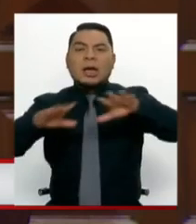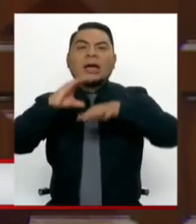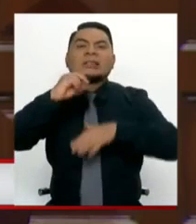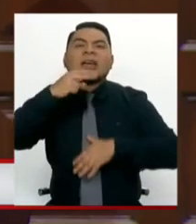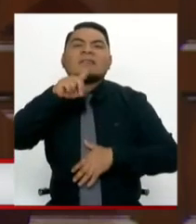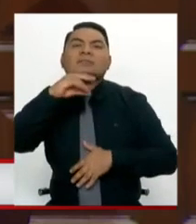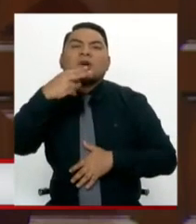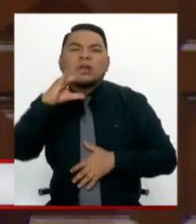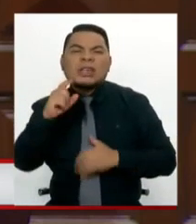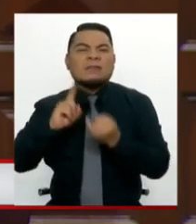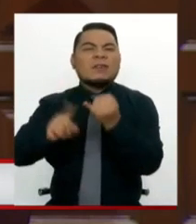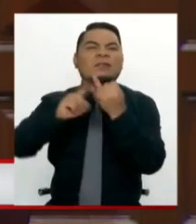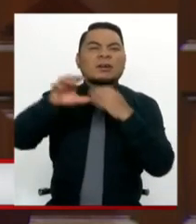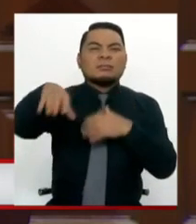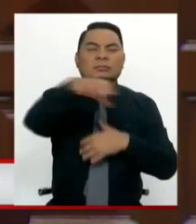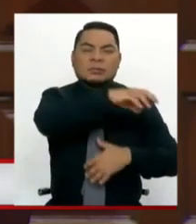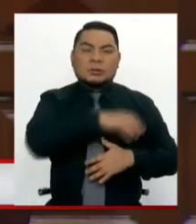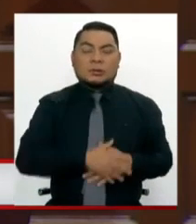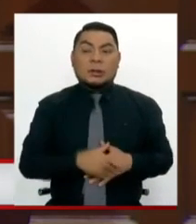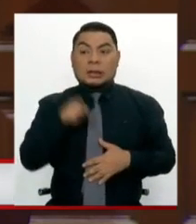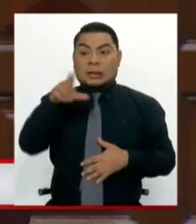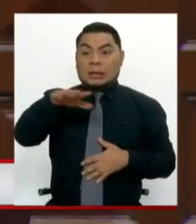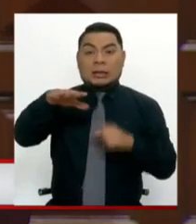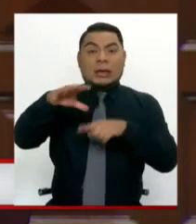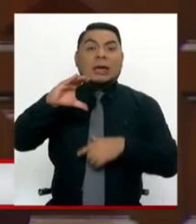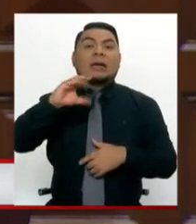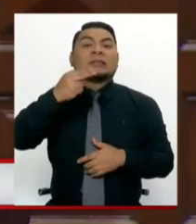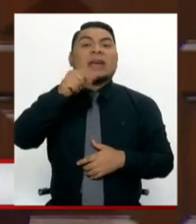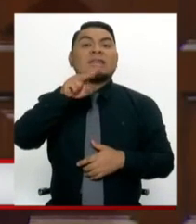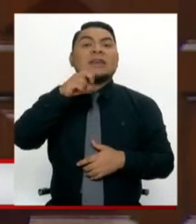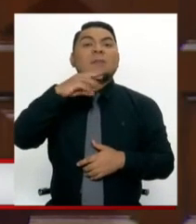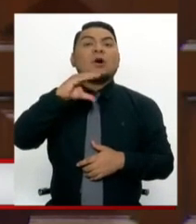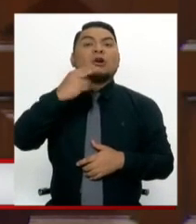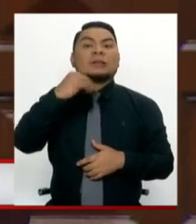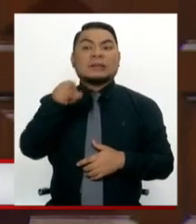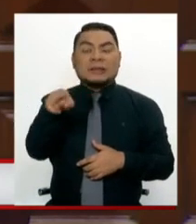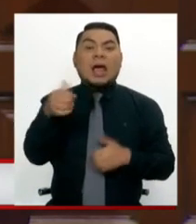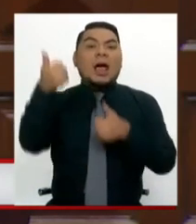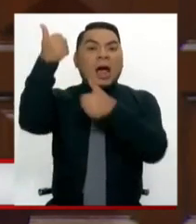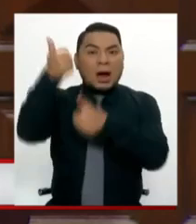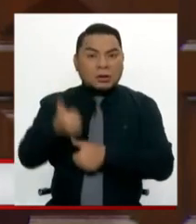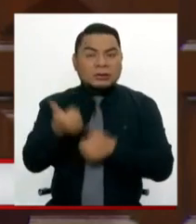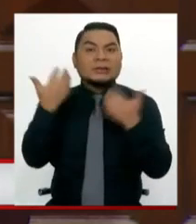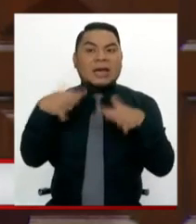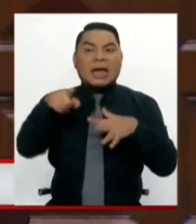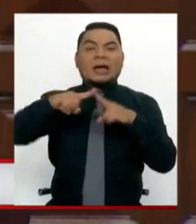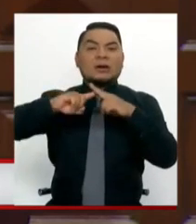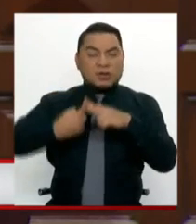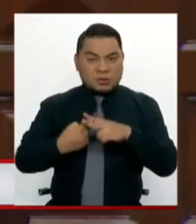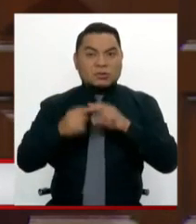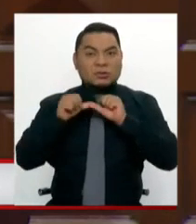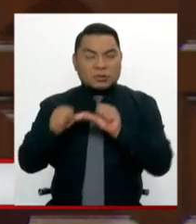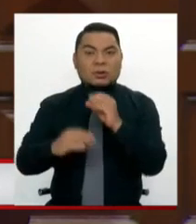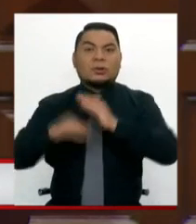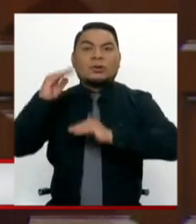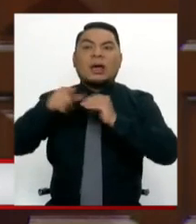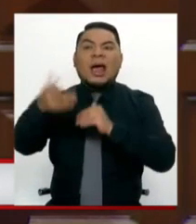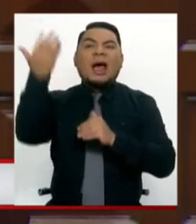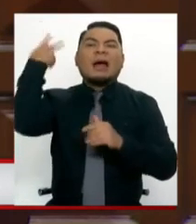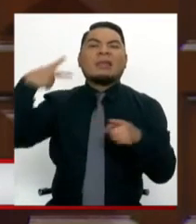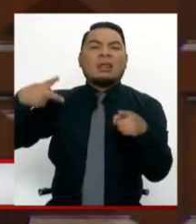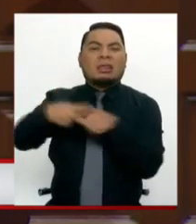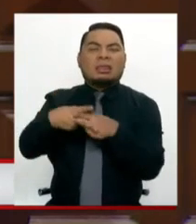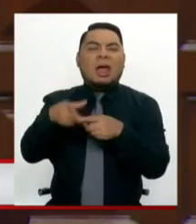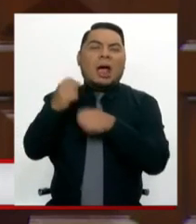entre otros. En el caso de Chavimochi, en agosto quedará expedito para continuar sus operaciones paralizadas por